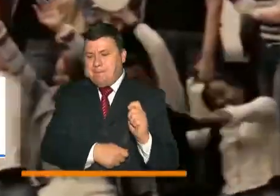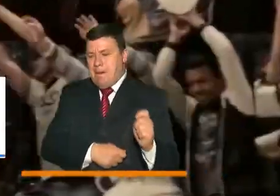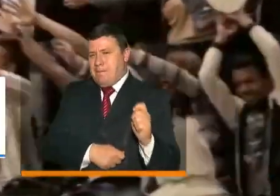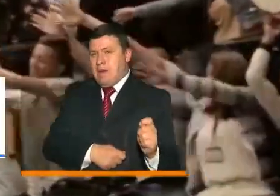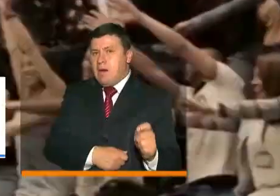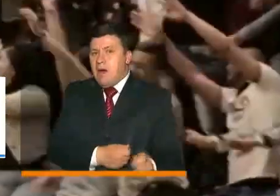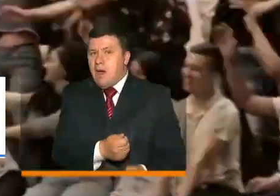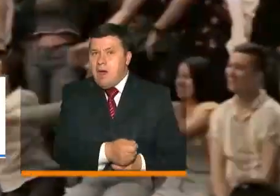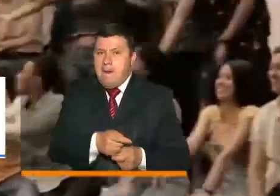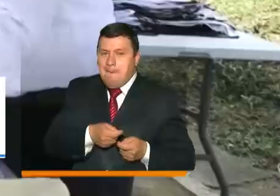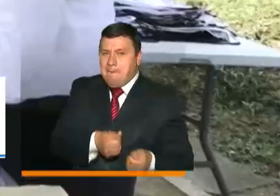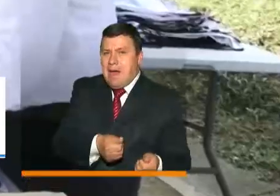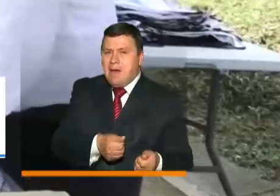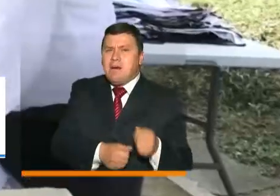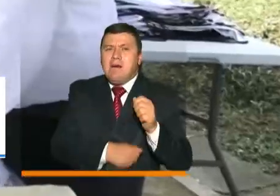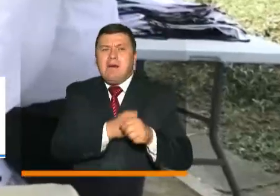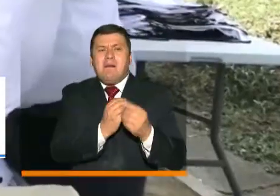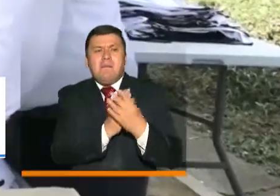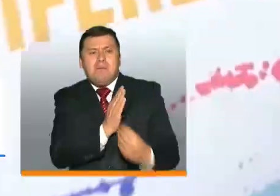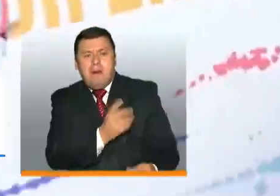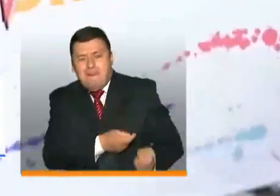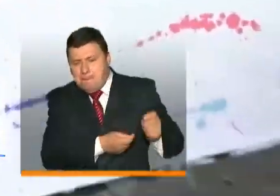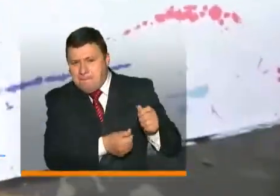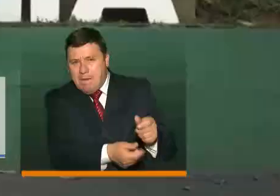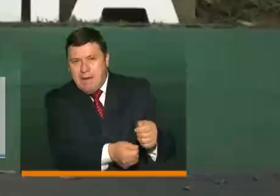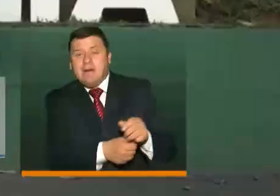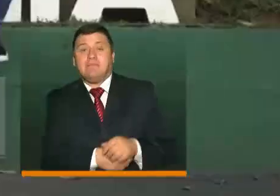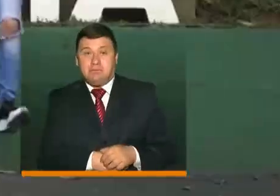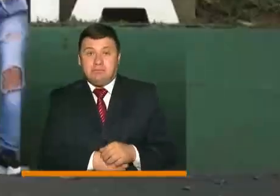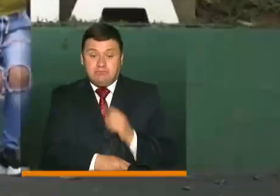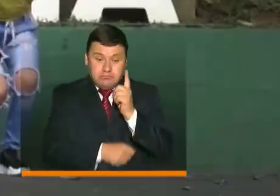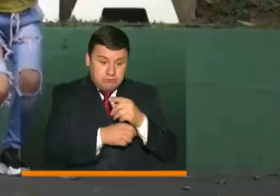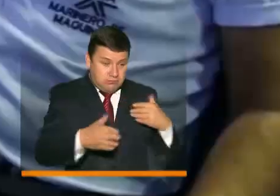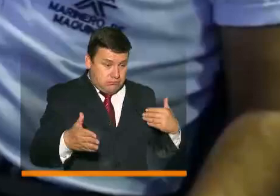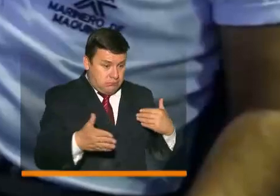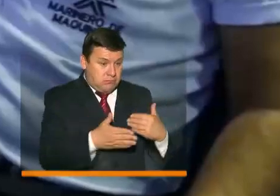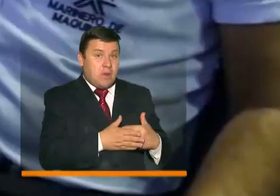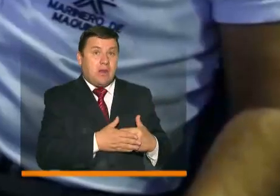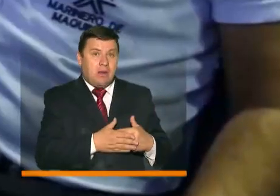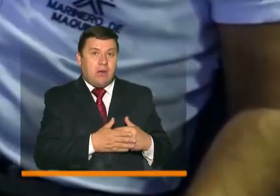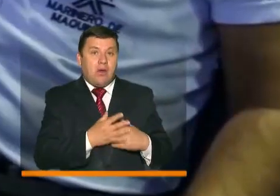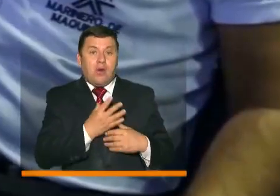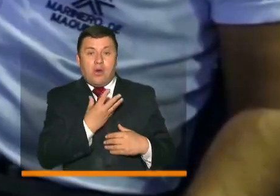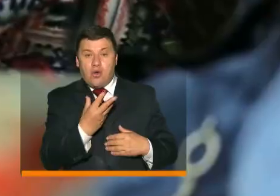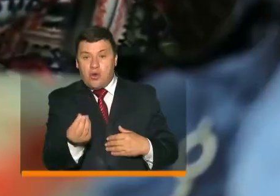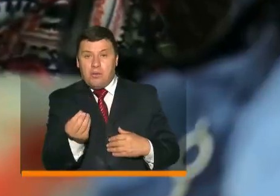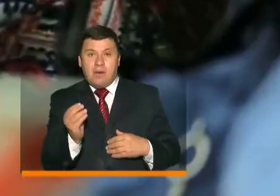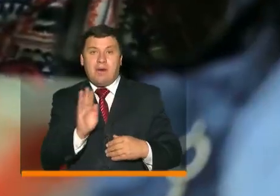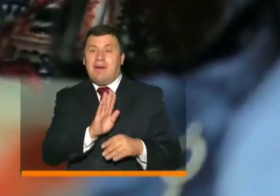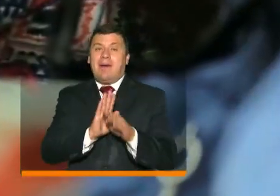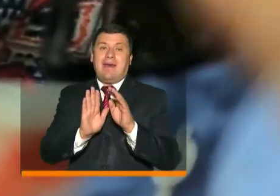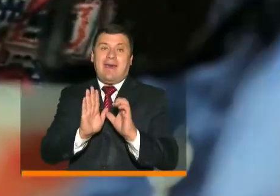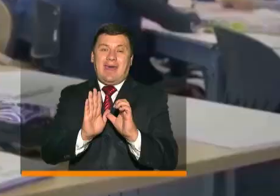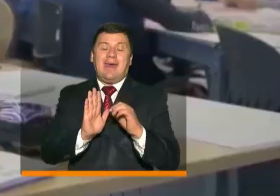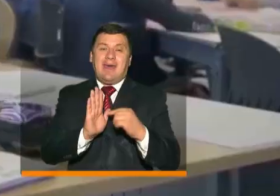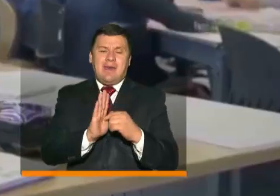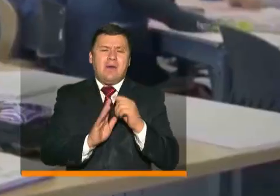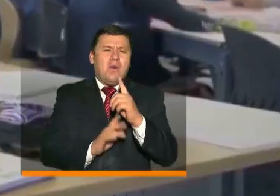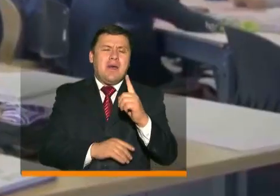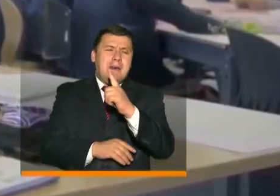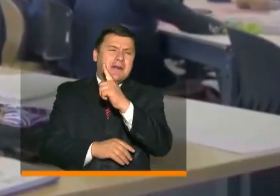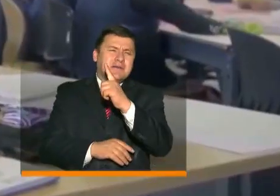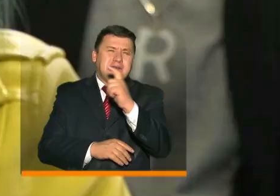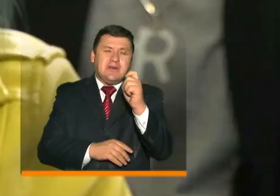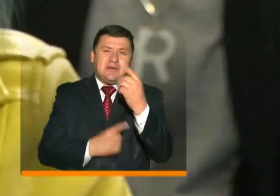para apoyar a los estudiantes de menores recursos. En este año, Generación E llegará a más de 160.000